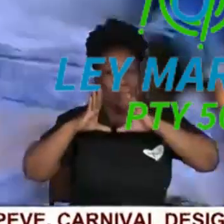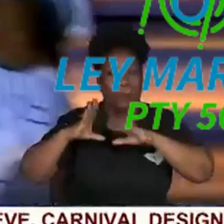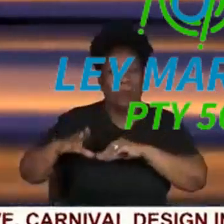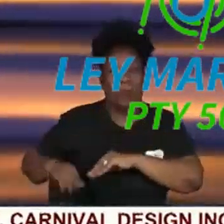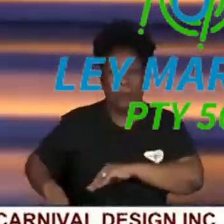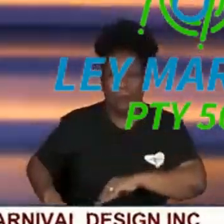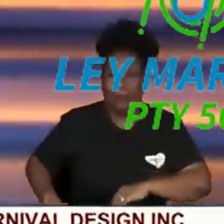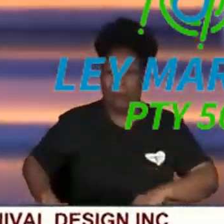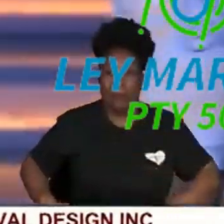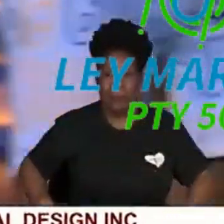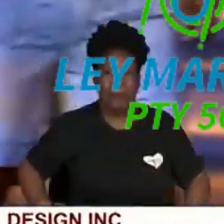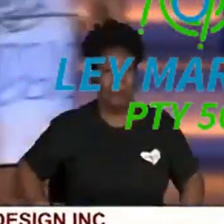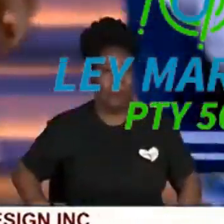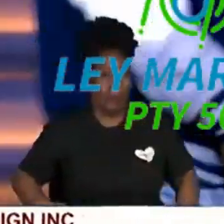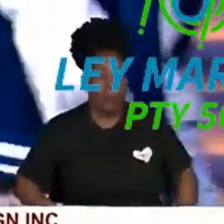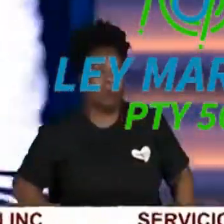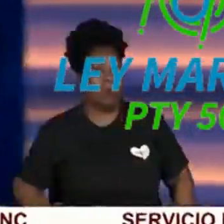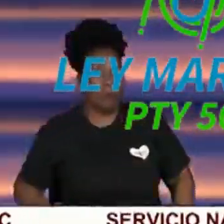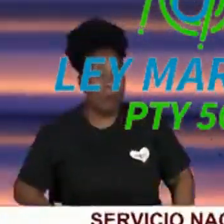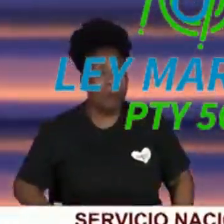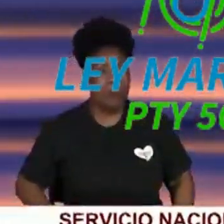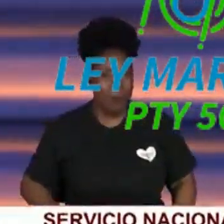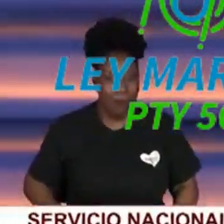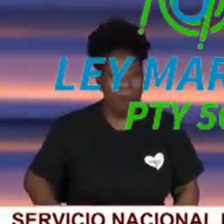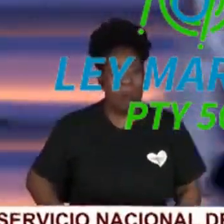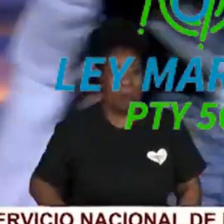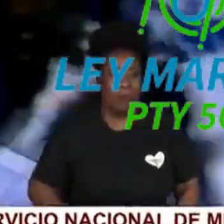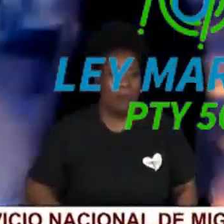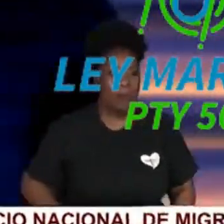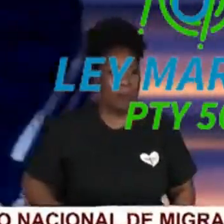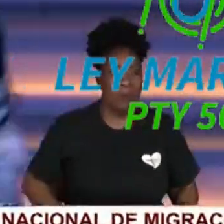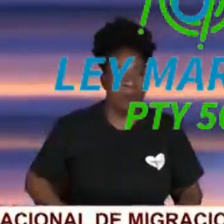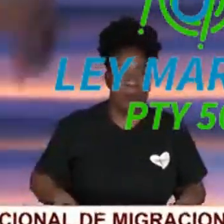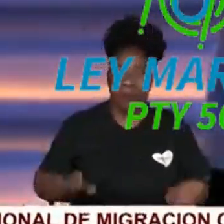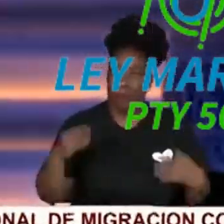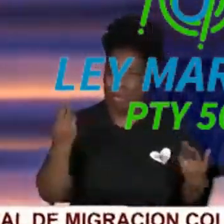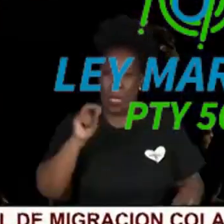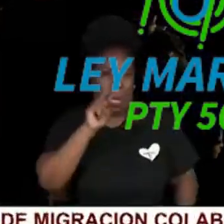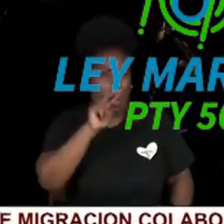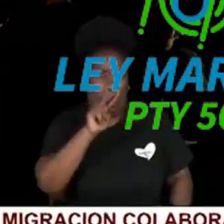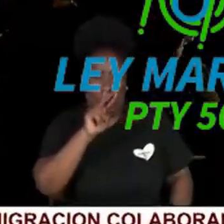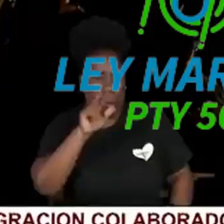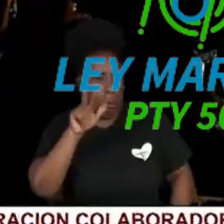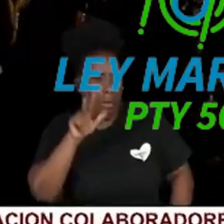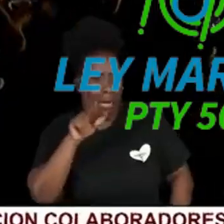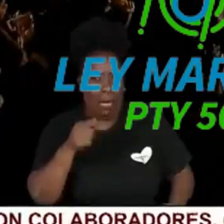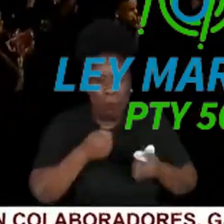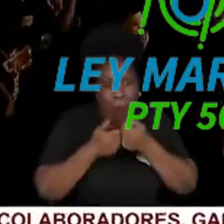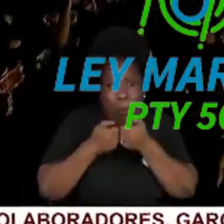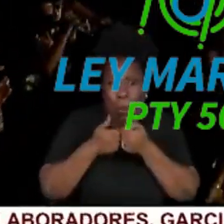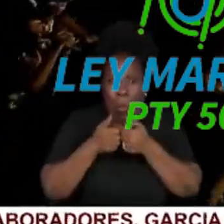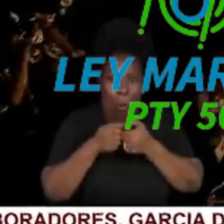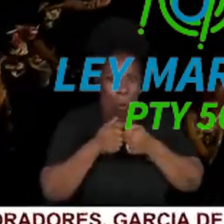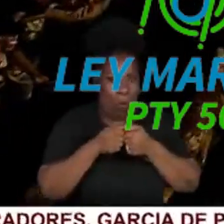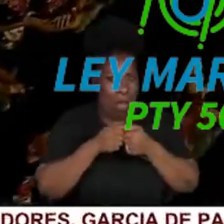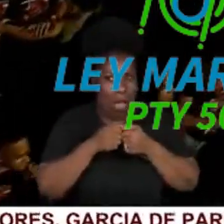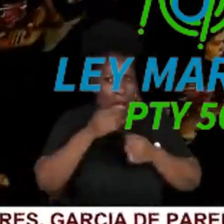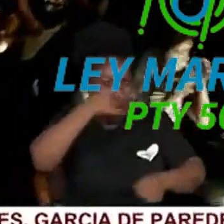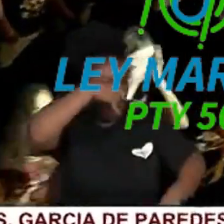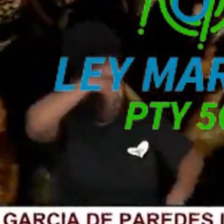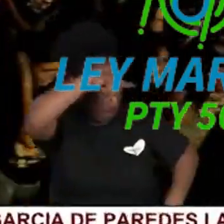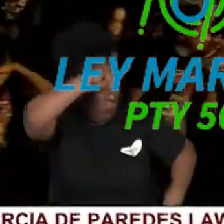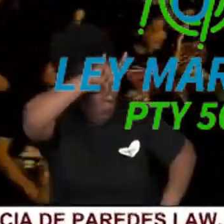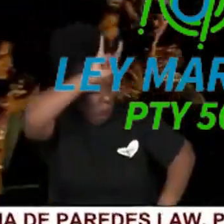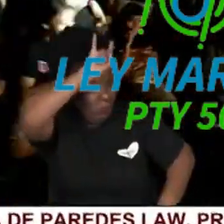Hola, oso. La marca más grande. ¿Qué? Y que tiene los regales y es un perro. Cuerno, perro con cuerno, perro